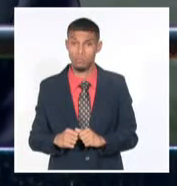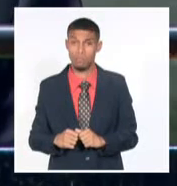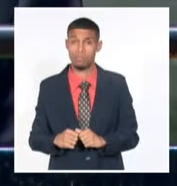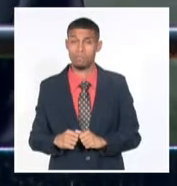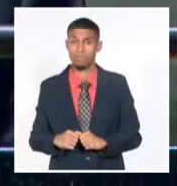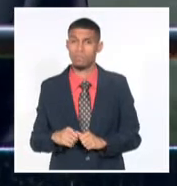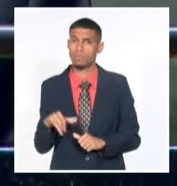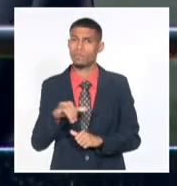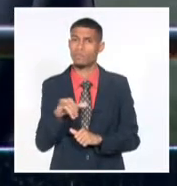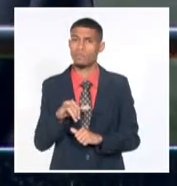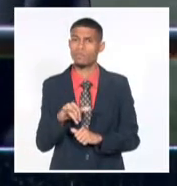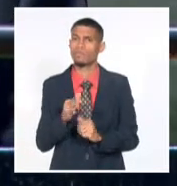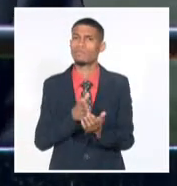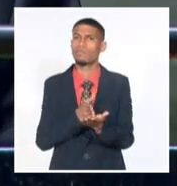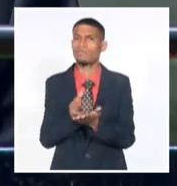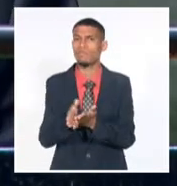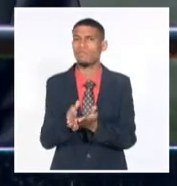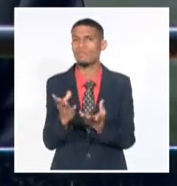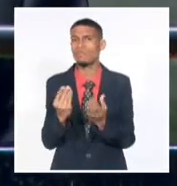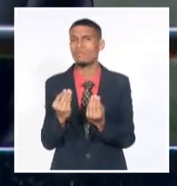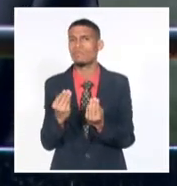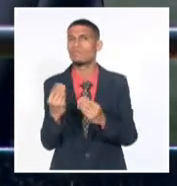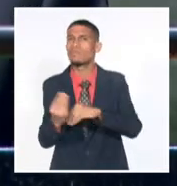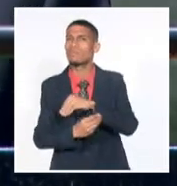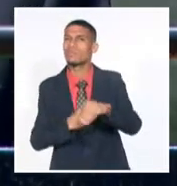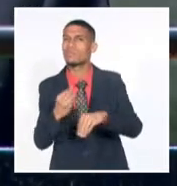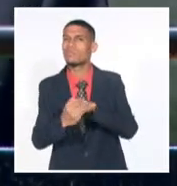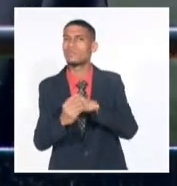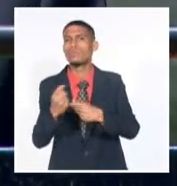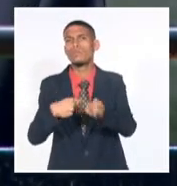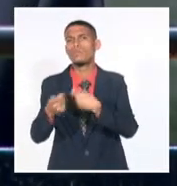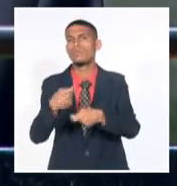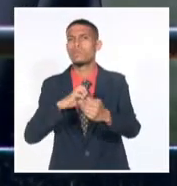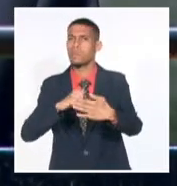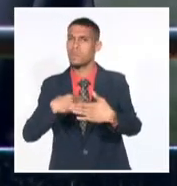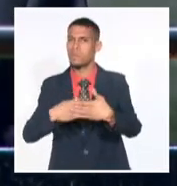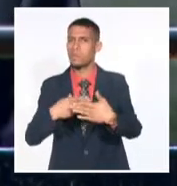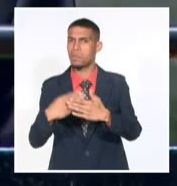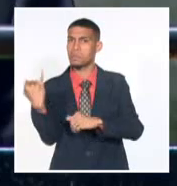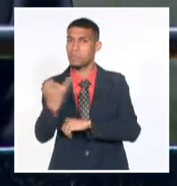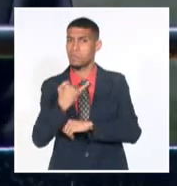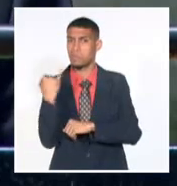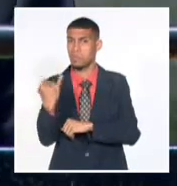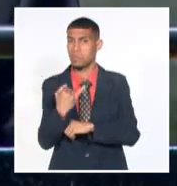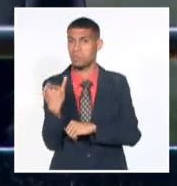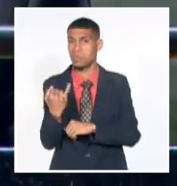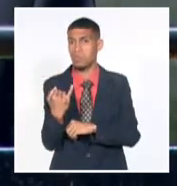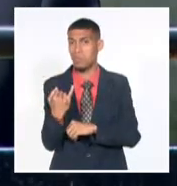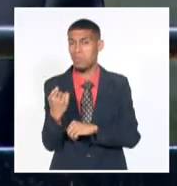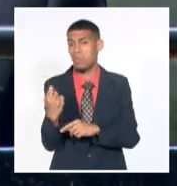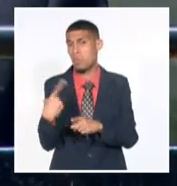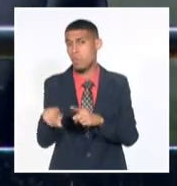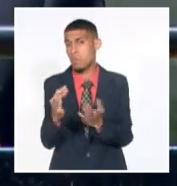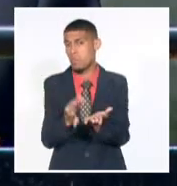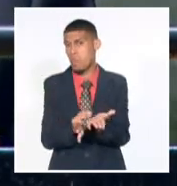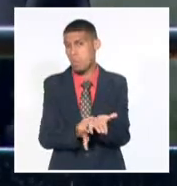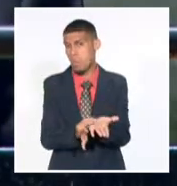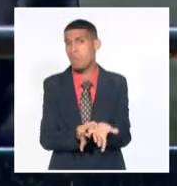la persecución de las transacciones financieras en otras monedas, del comercio y